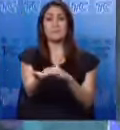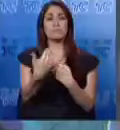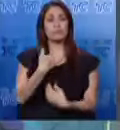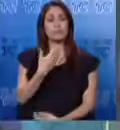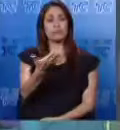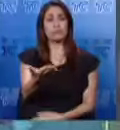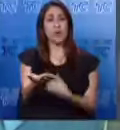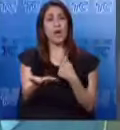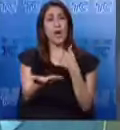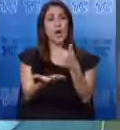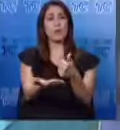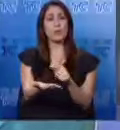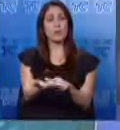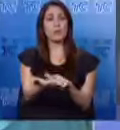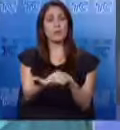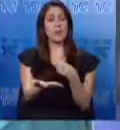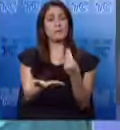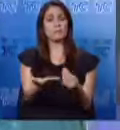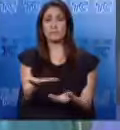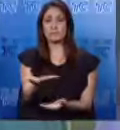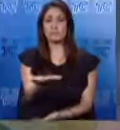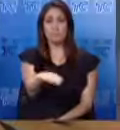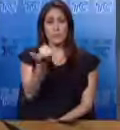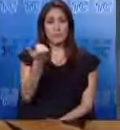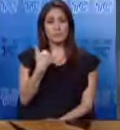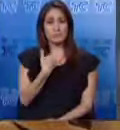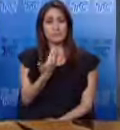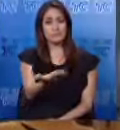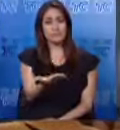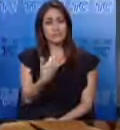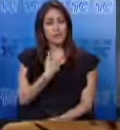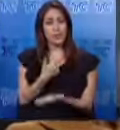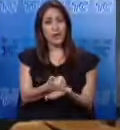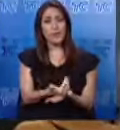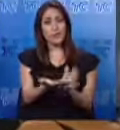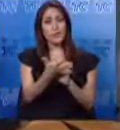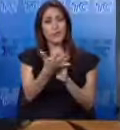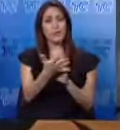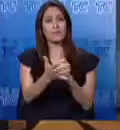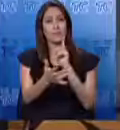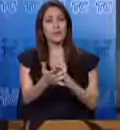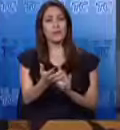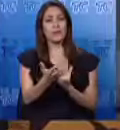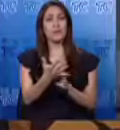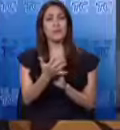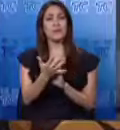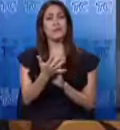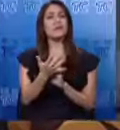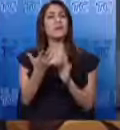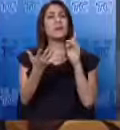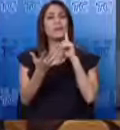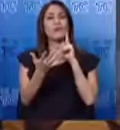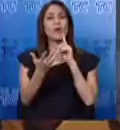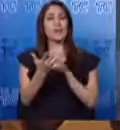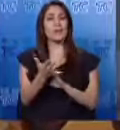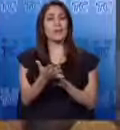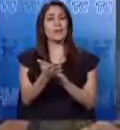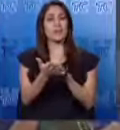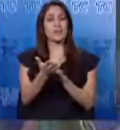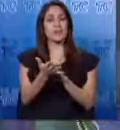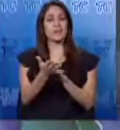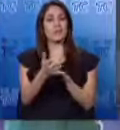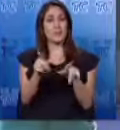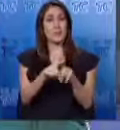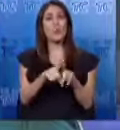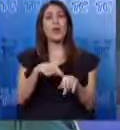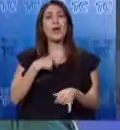extendida, que dice, aquí está esta mano franca, esta mano morena, morena sí,